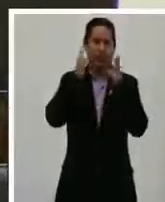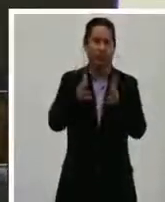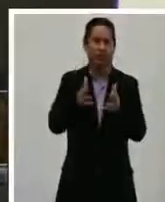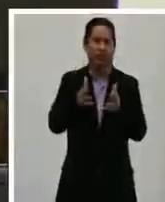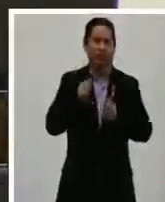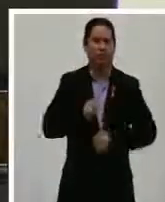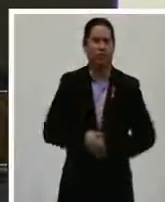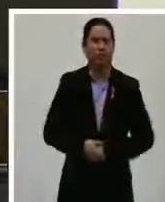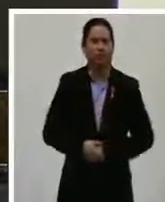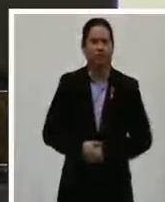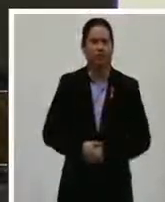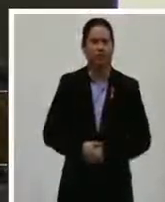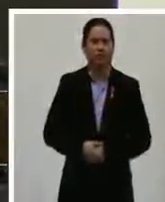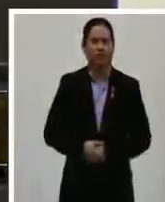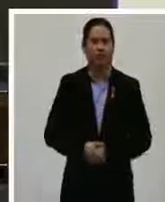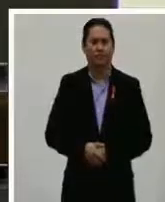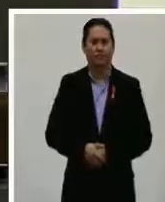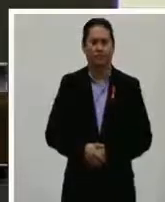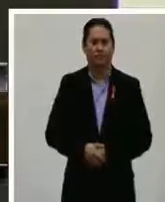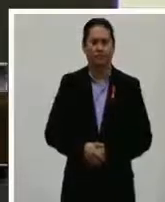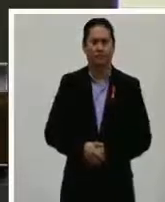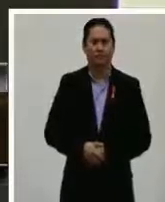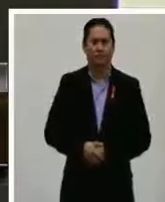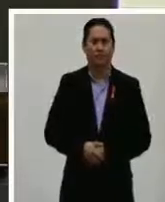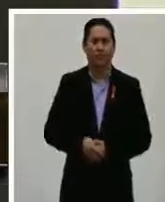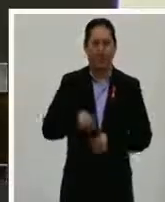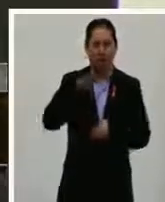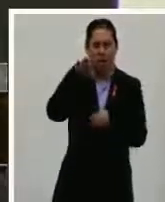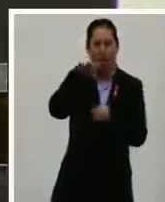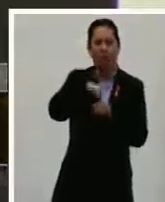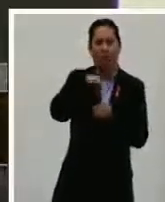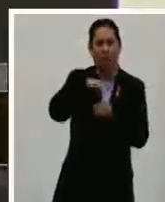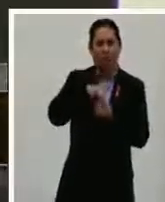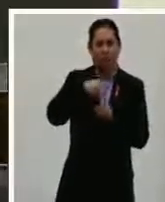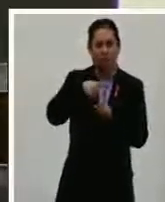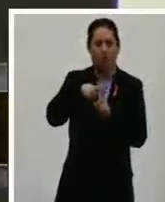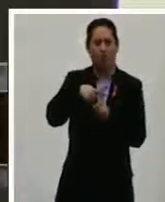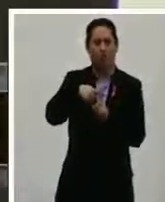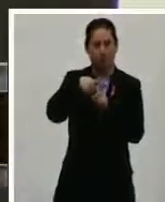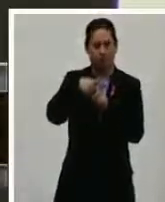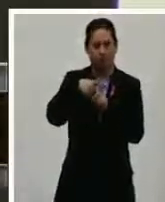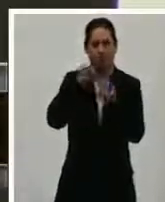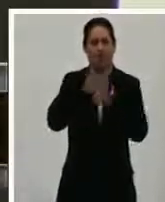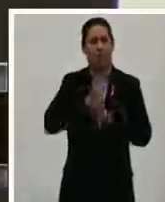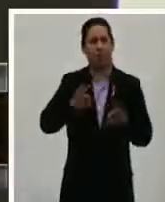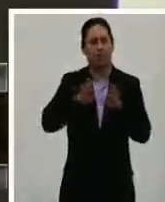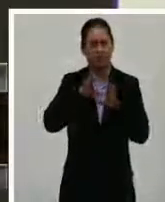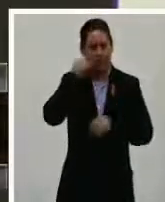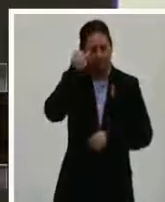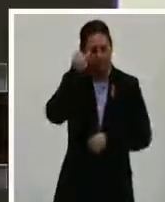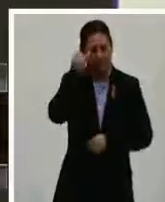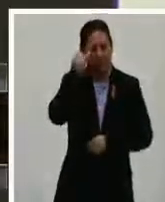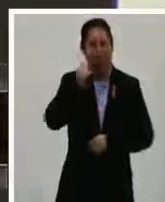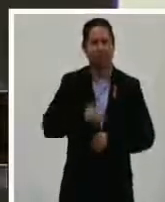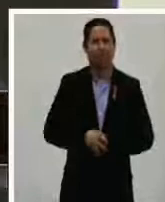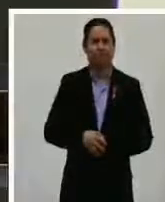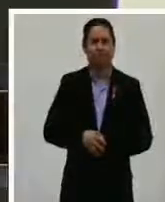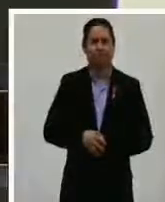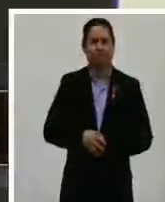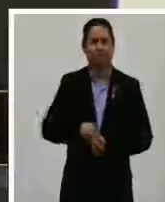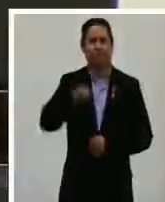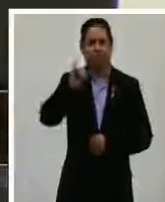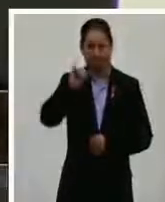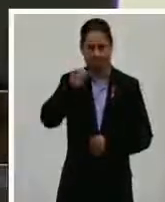congreso del estado de chiapas para emitir un voto a favor de esta importante iniciativa y que por